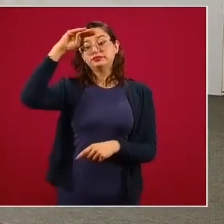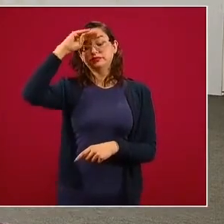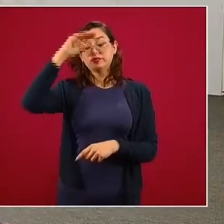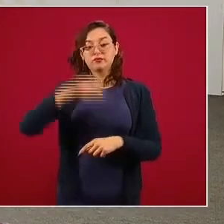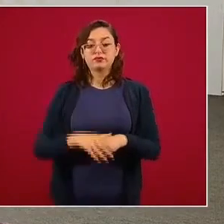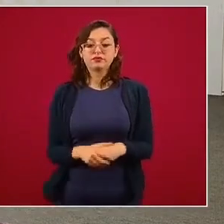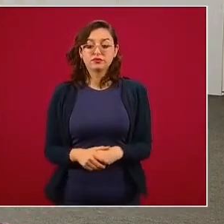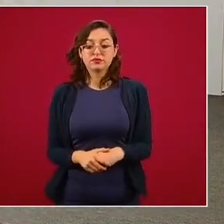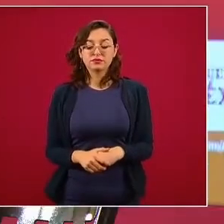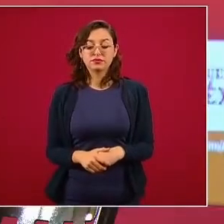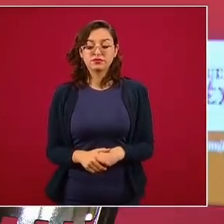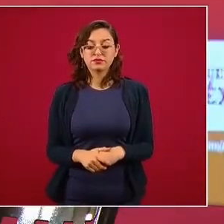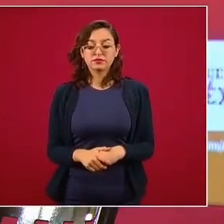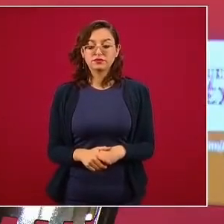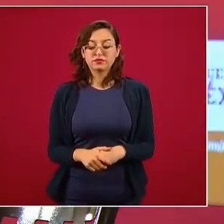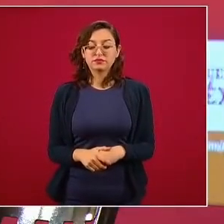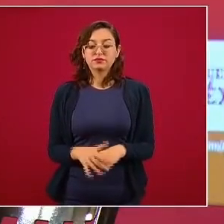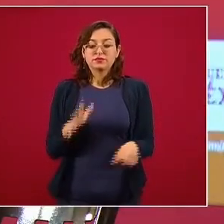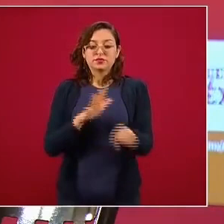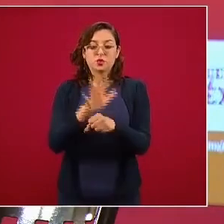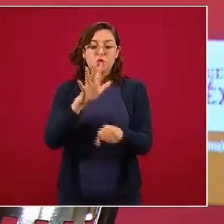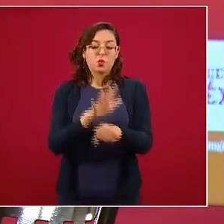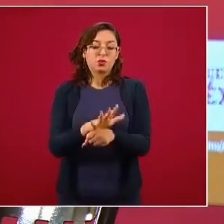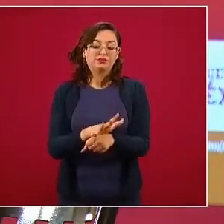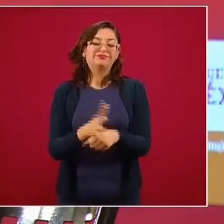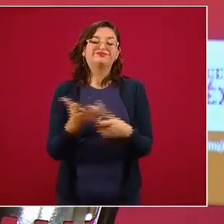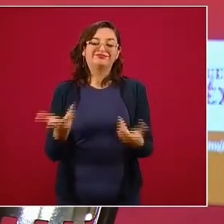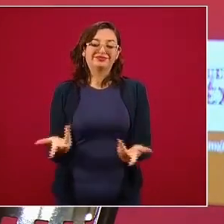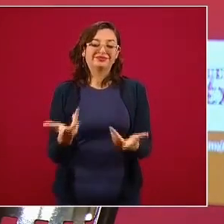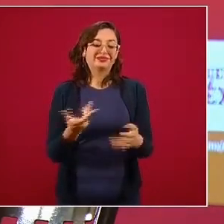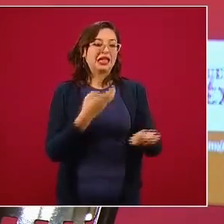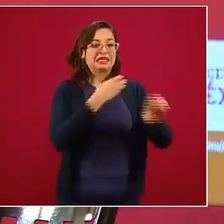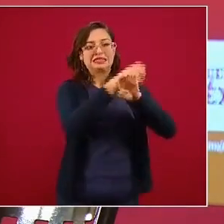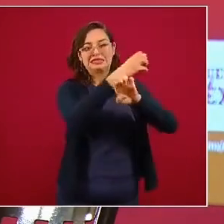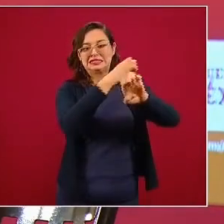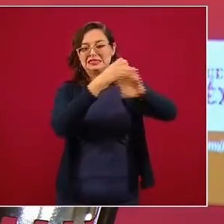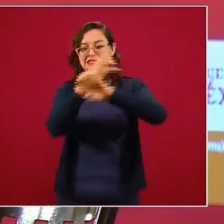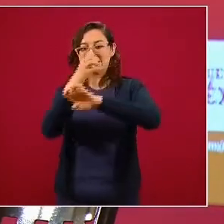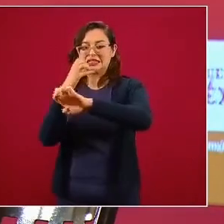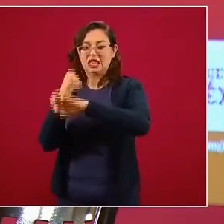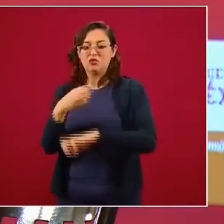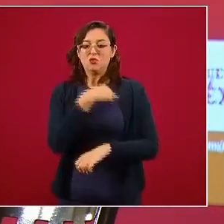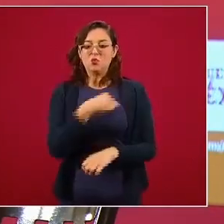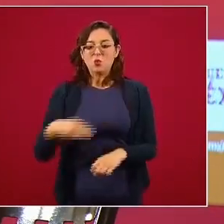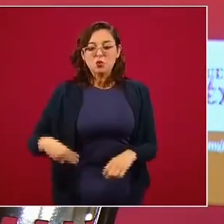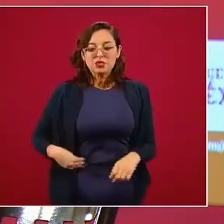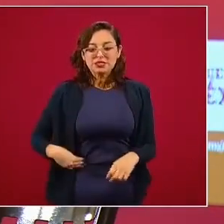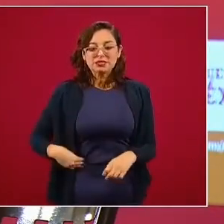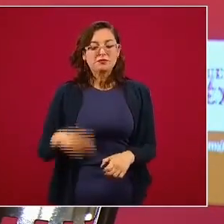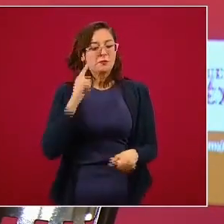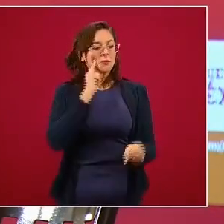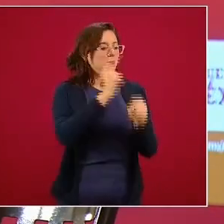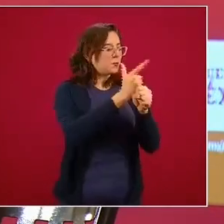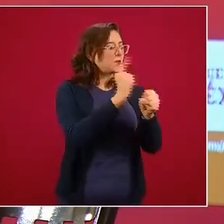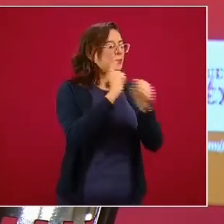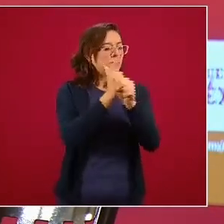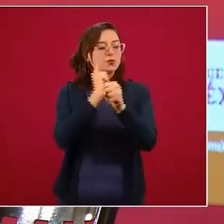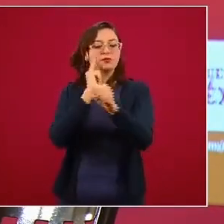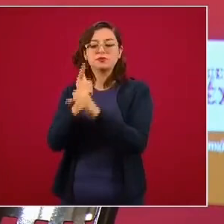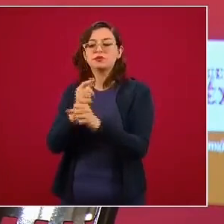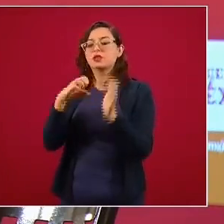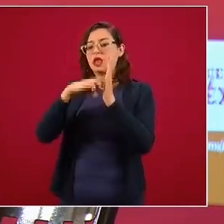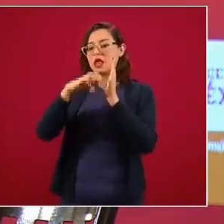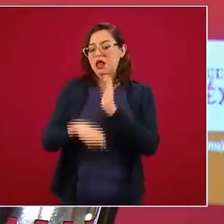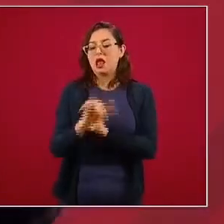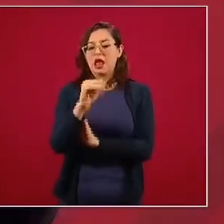El fenómeno local. Localmente detectamos, después esto fue subsanado, por ejemplo, en el Instituto Mexicano